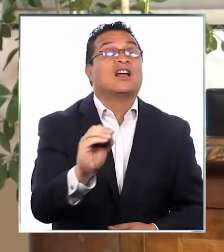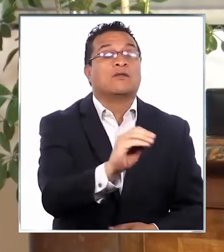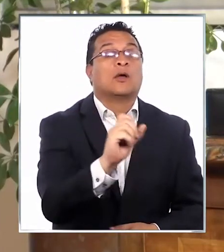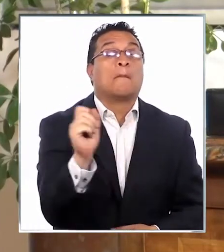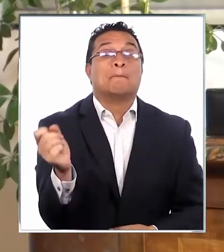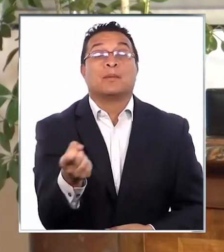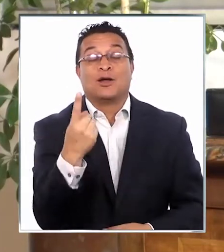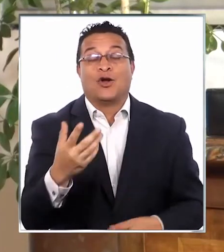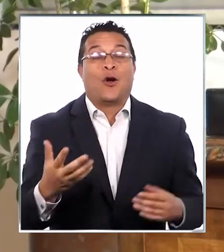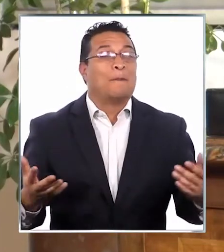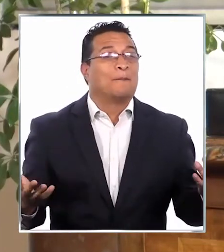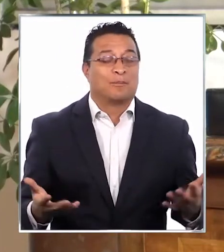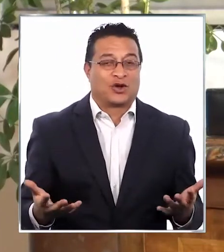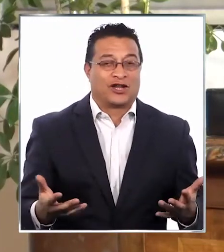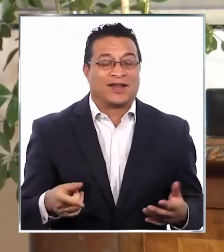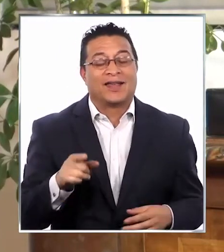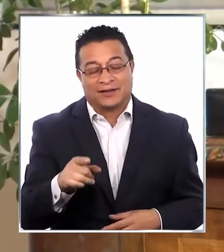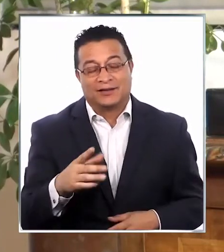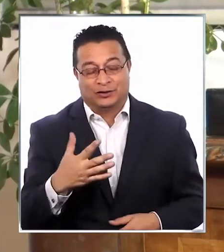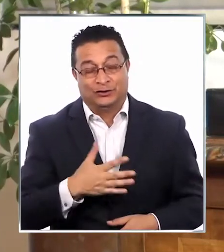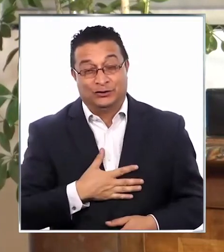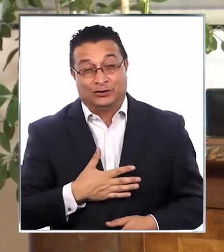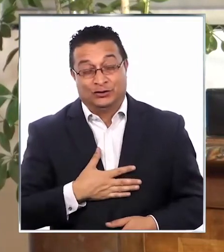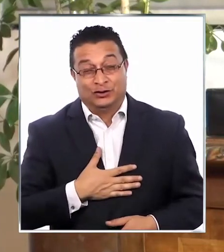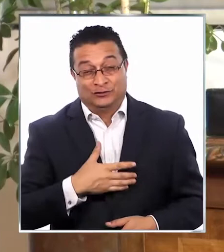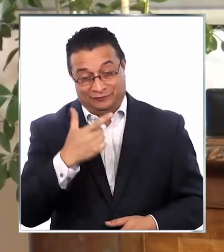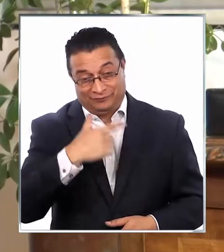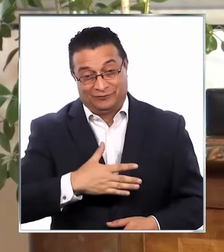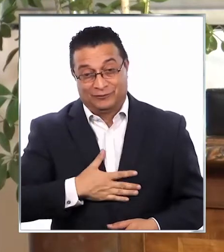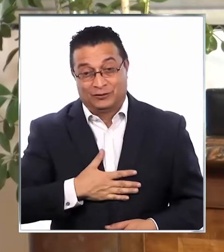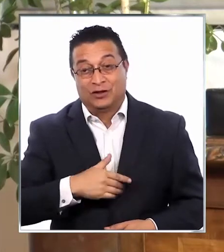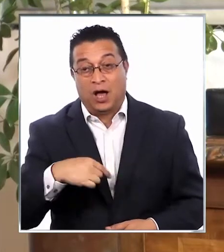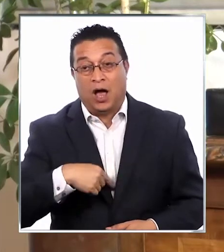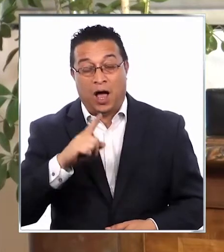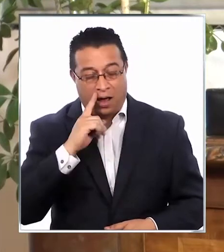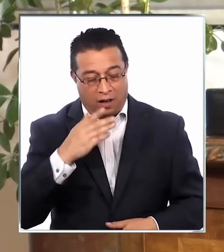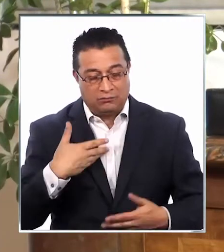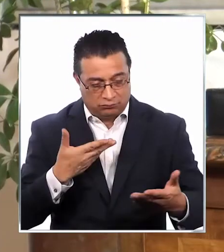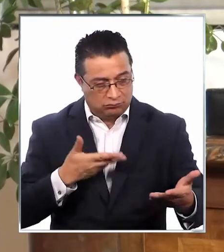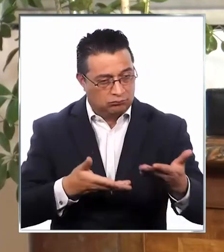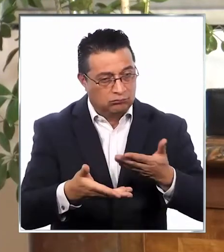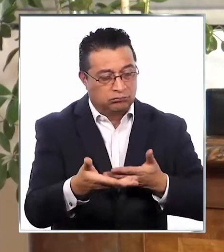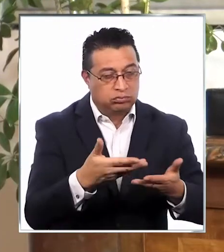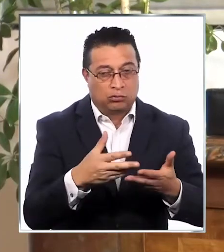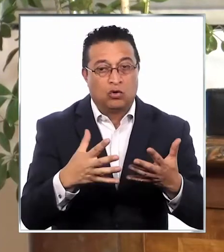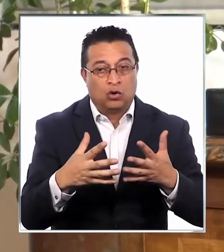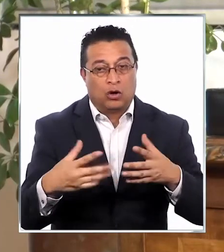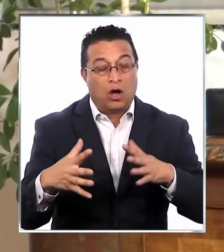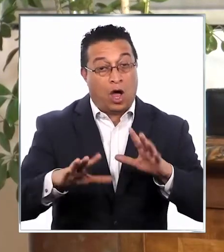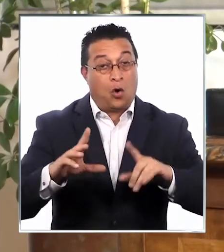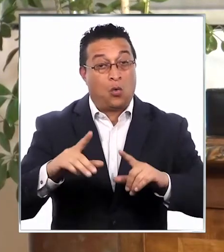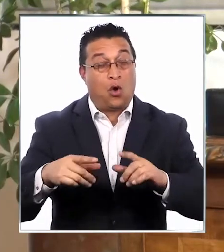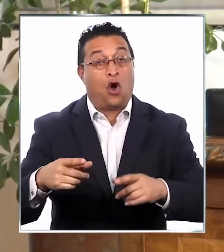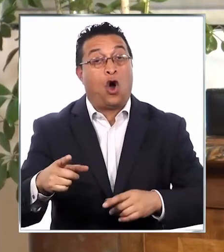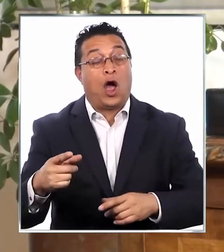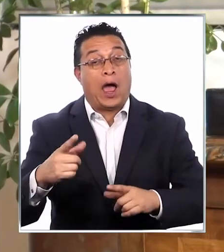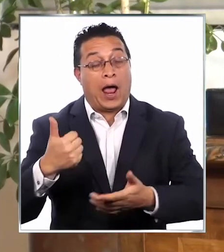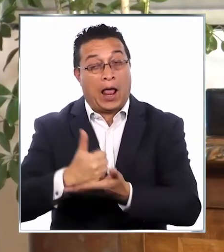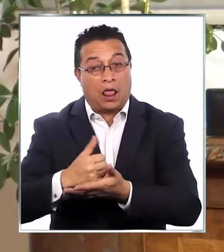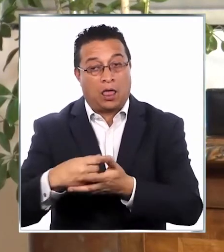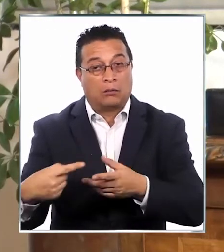avisar primero? Porque yo he tenido, bueno, relaciones a veces fuertes con algunos